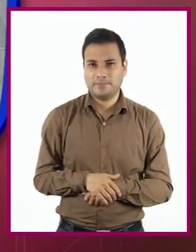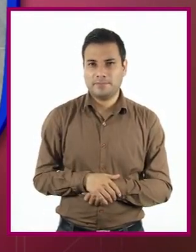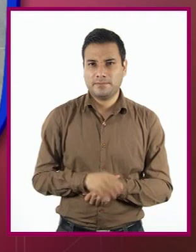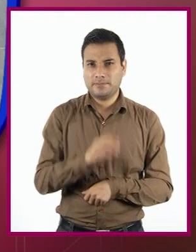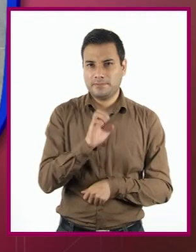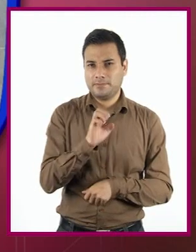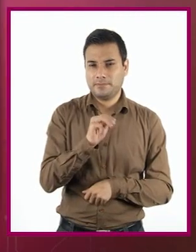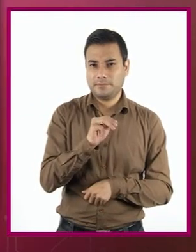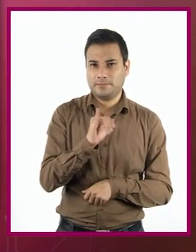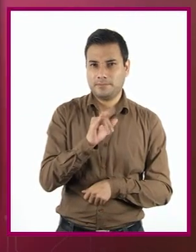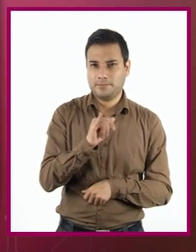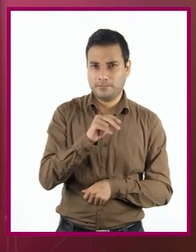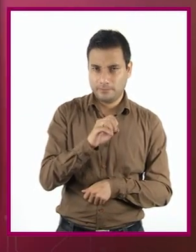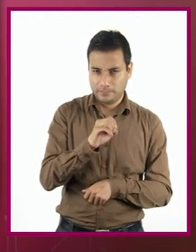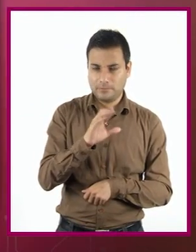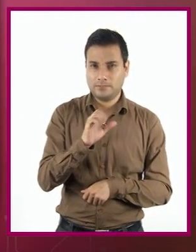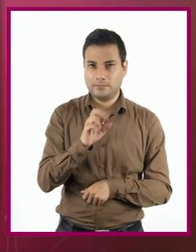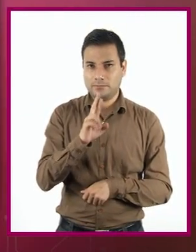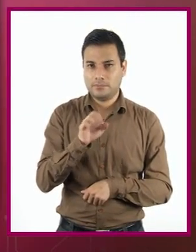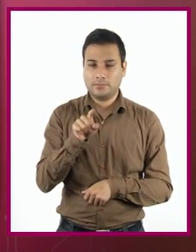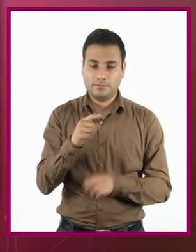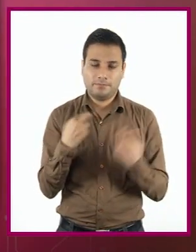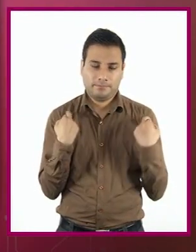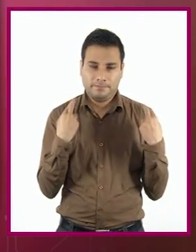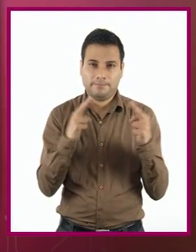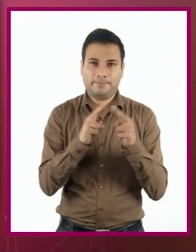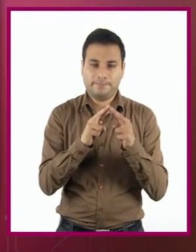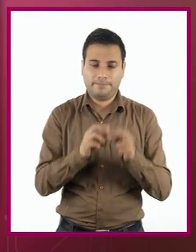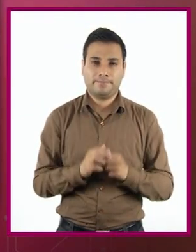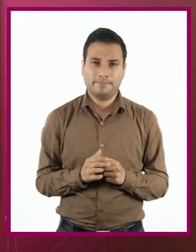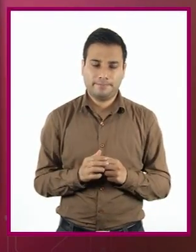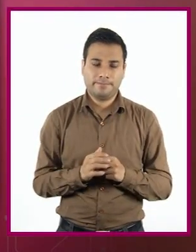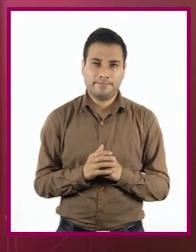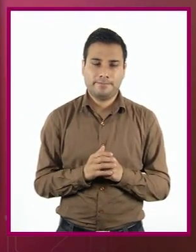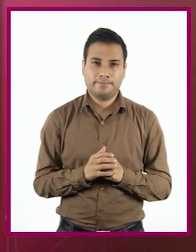Emiliano Cabrera Juárez, que fue mi maestro de